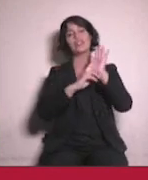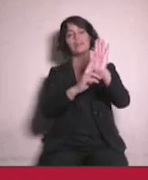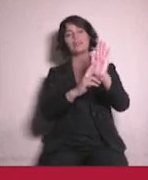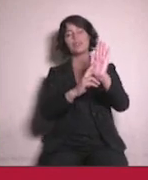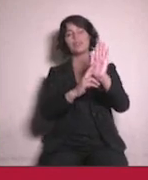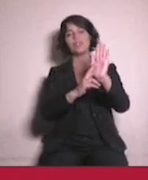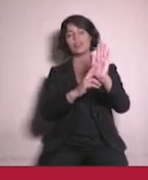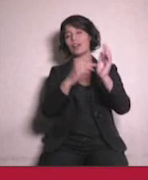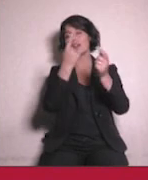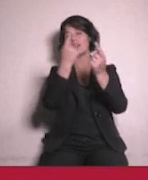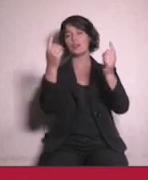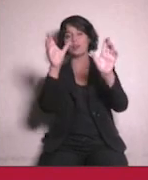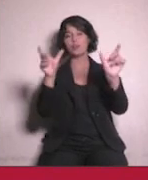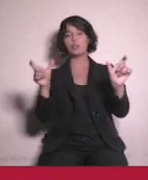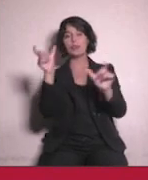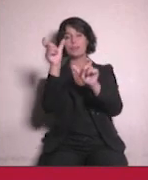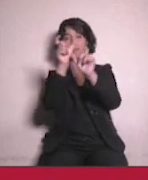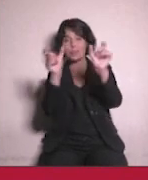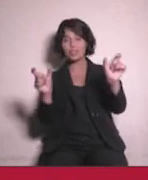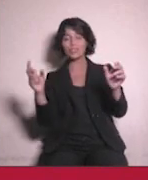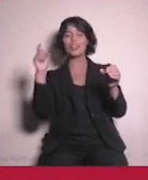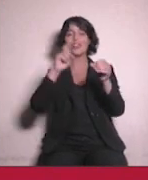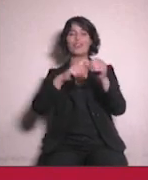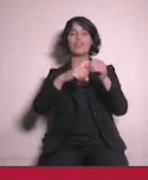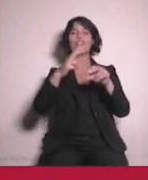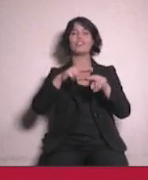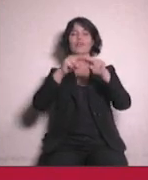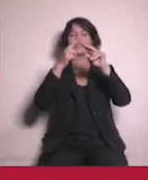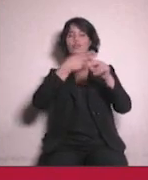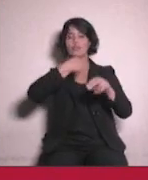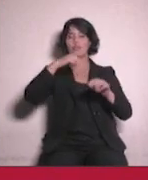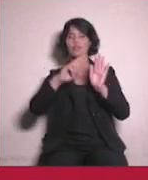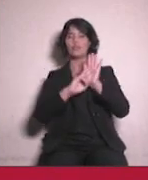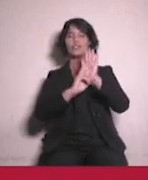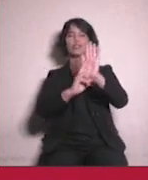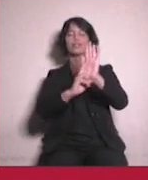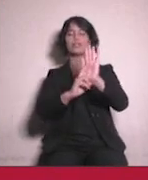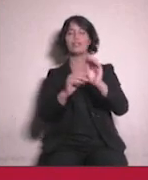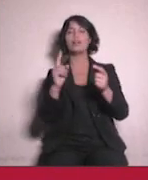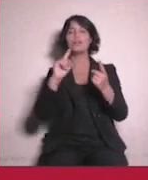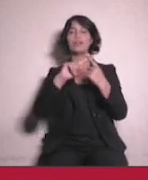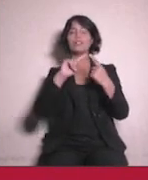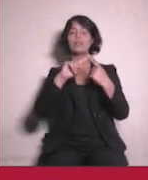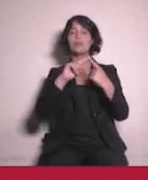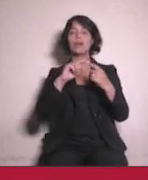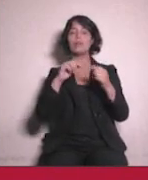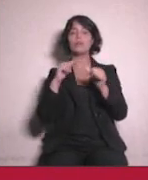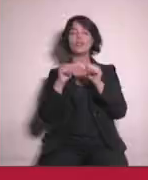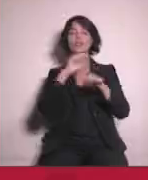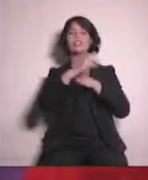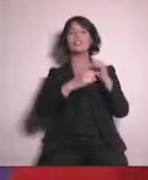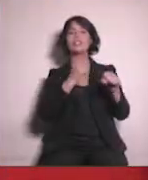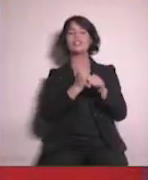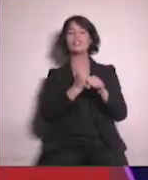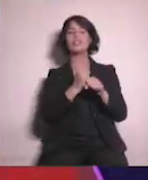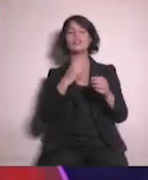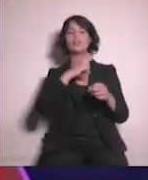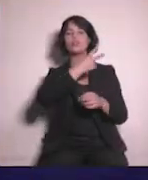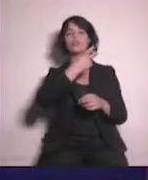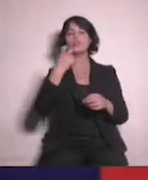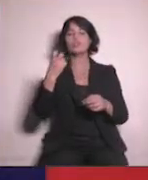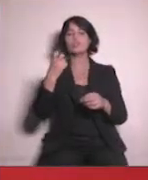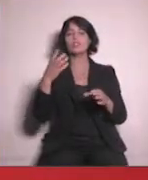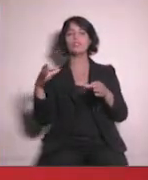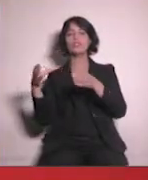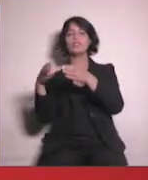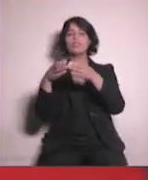de ustedes, de los afiliados, de los fondos que nosotros representamos. Y hemos participado durante el año en 200